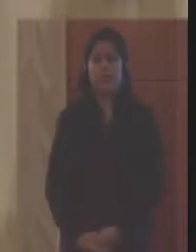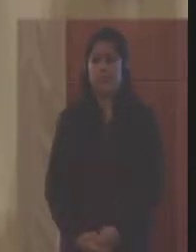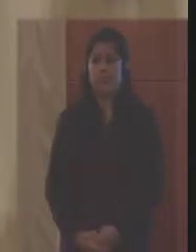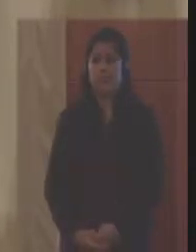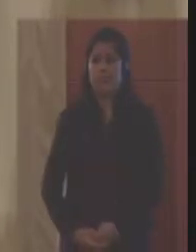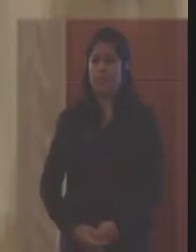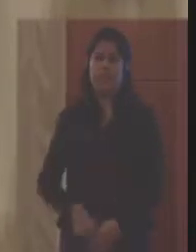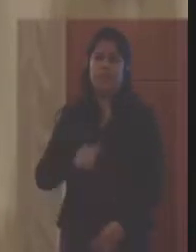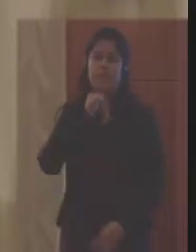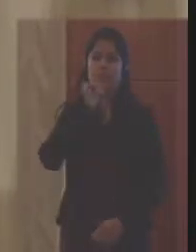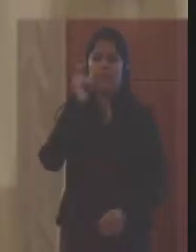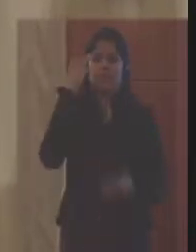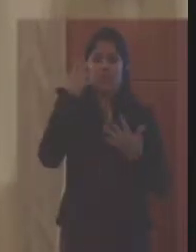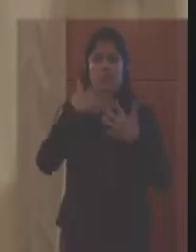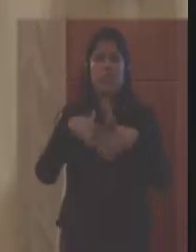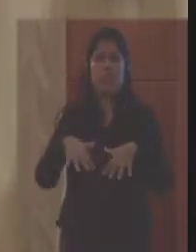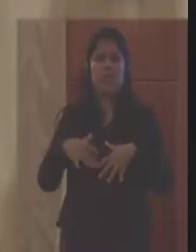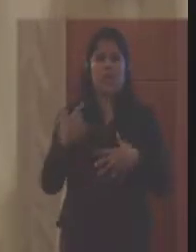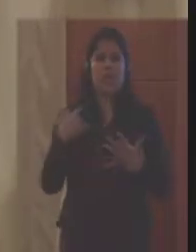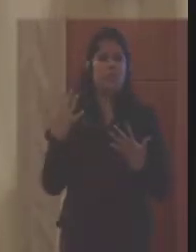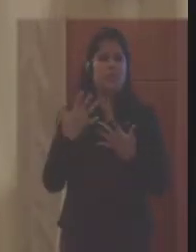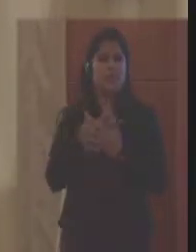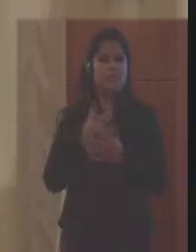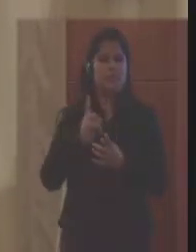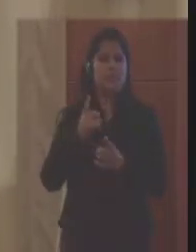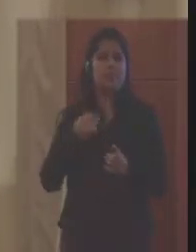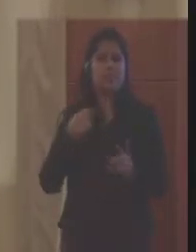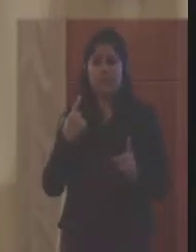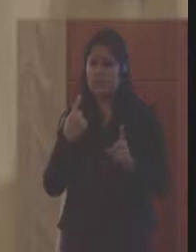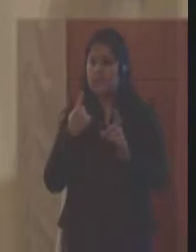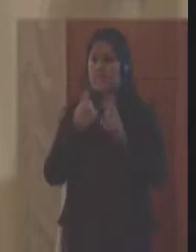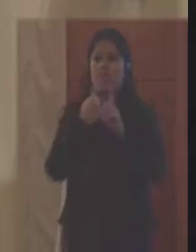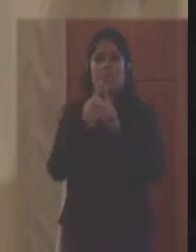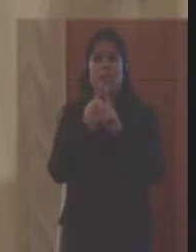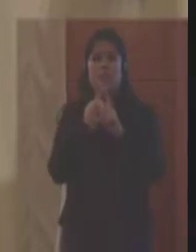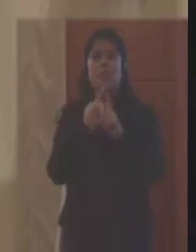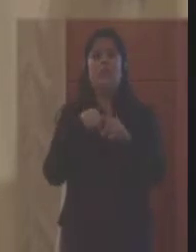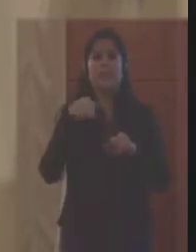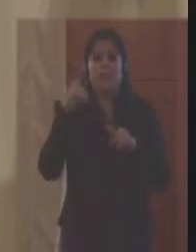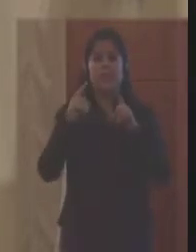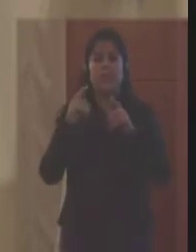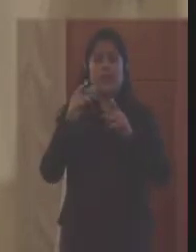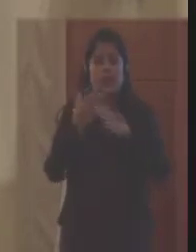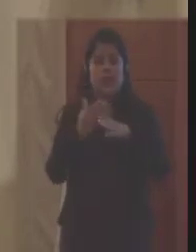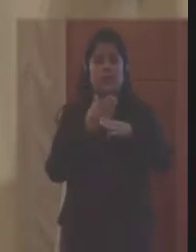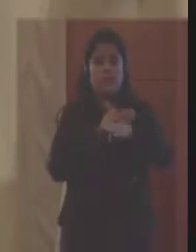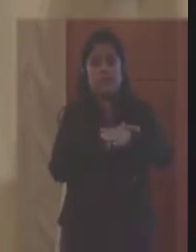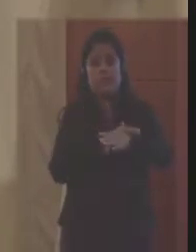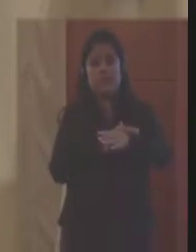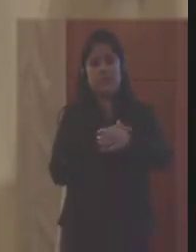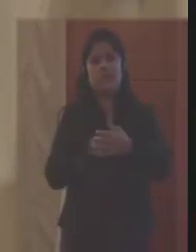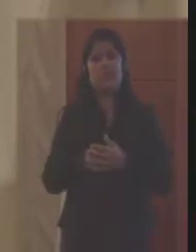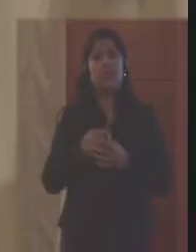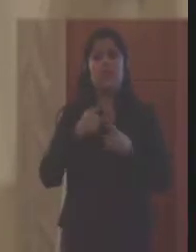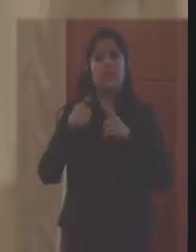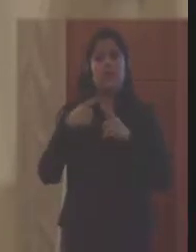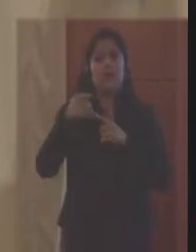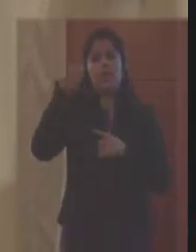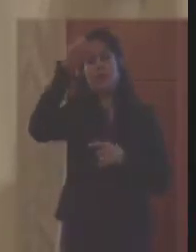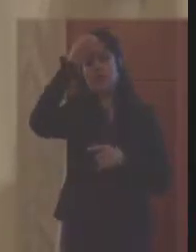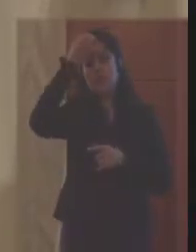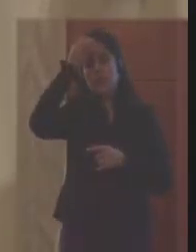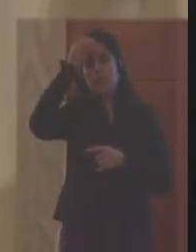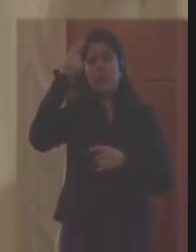Sin temor a equivocarme mucho, porque me he encontrado que se activaron las representaciones